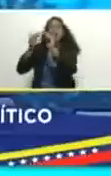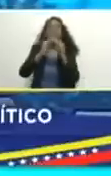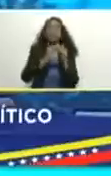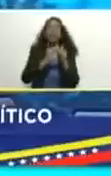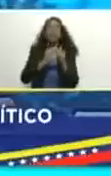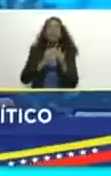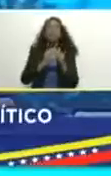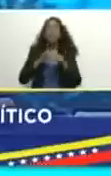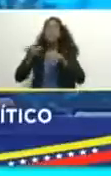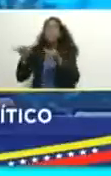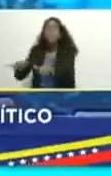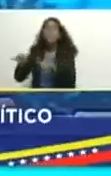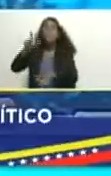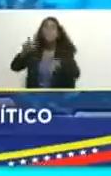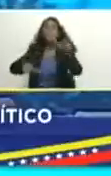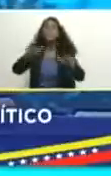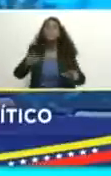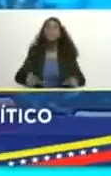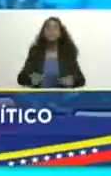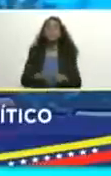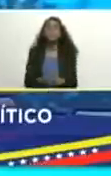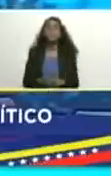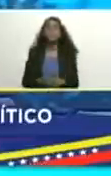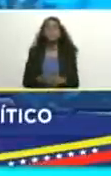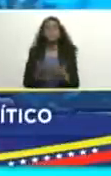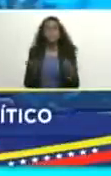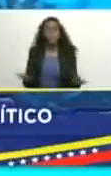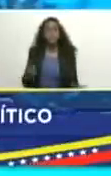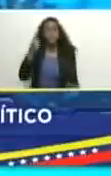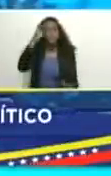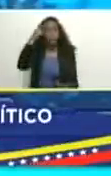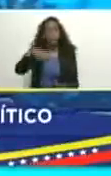popular. Por eso, hoy,